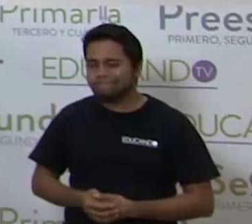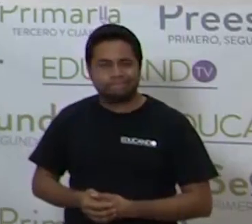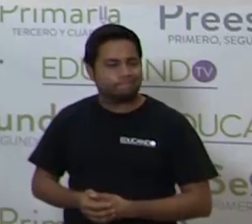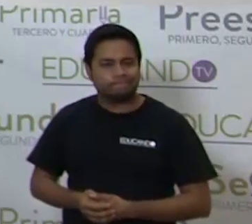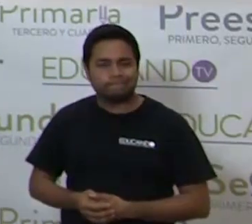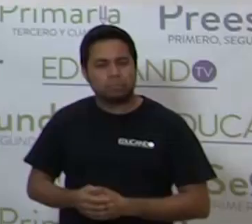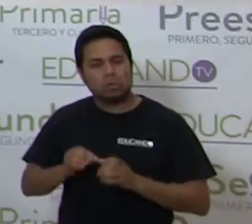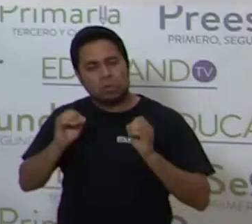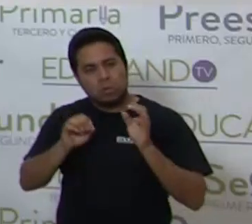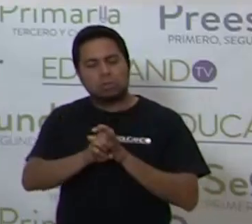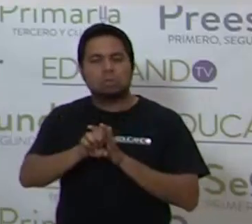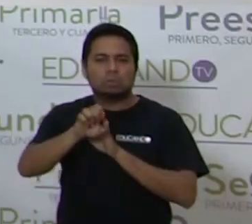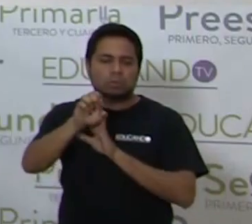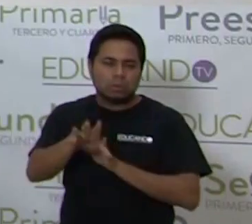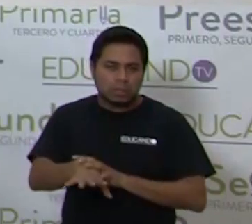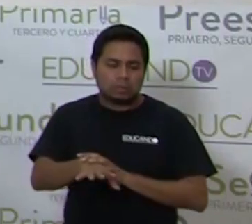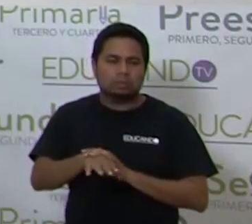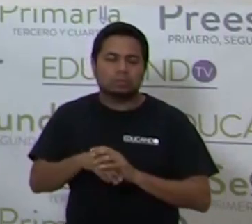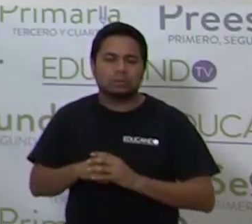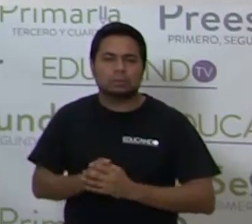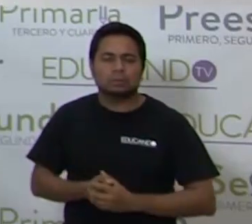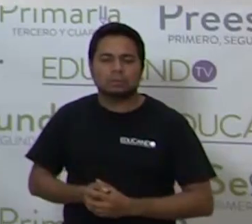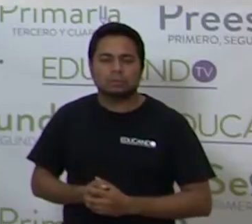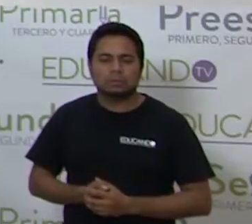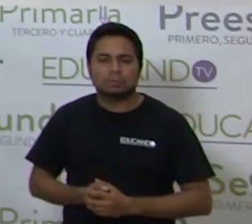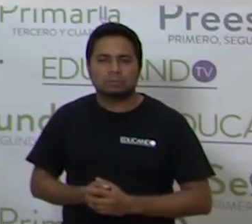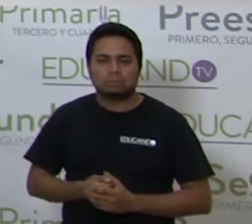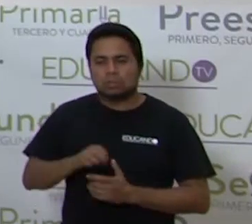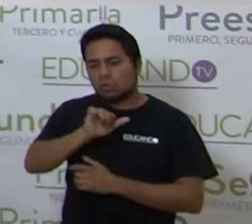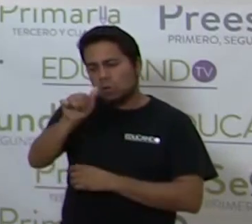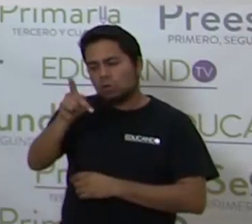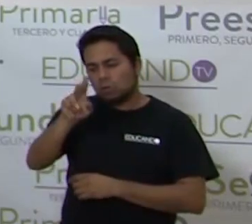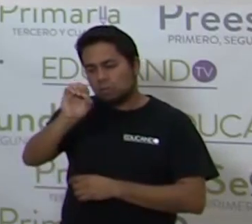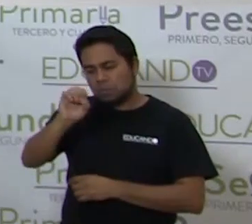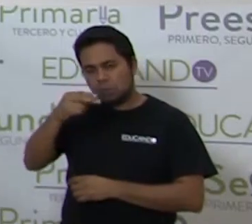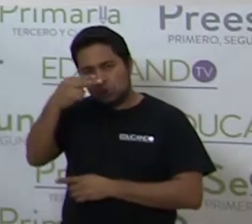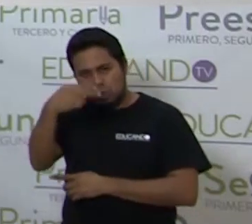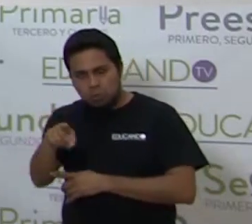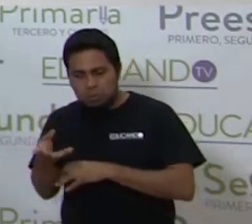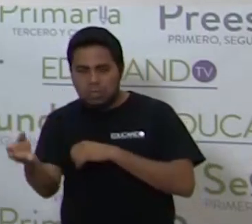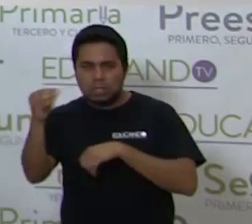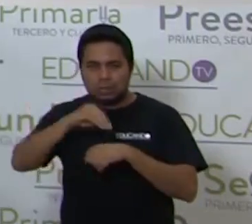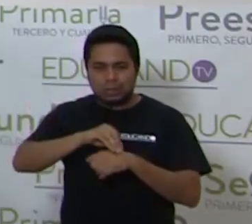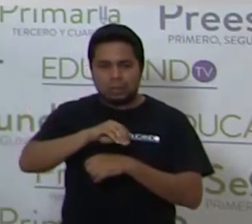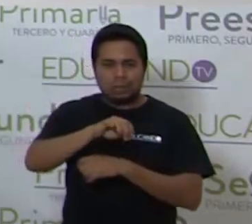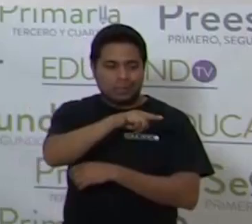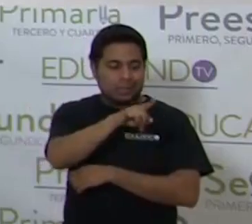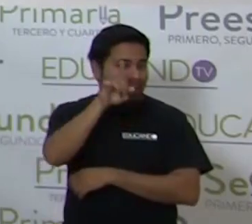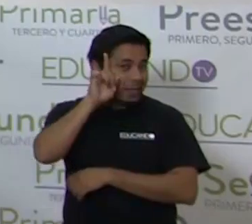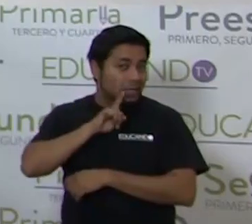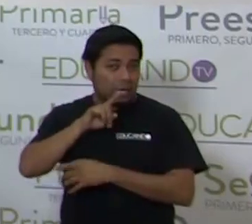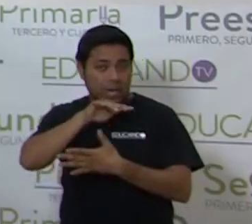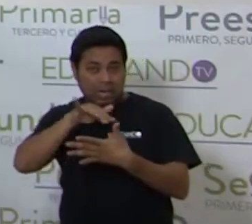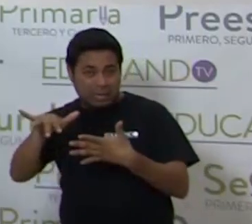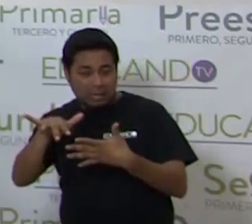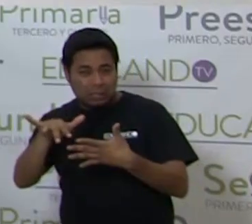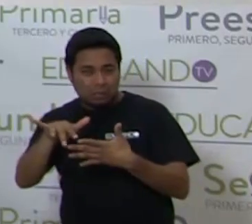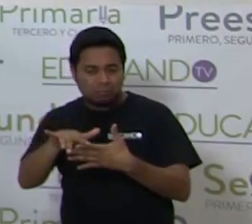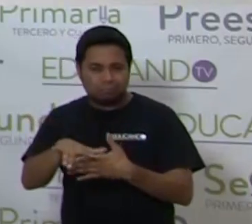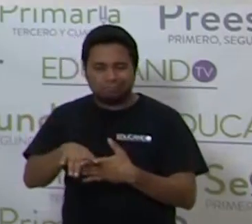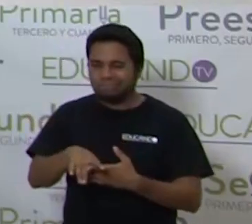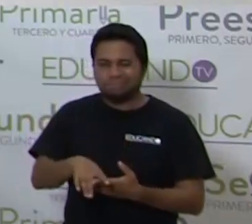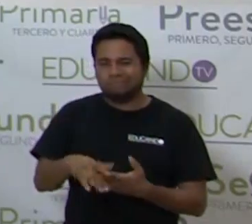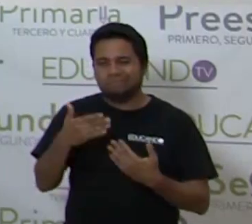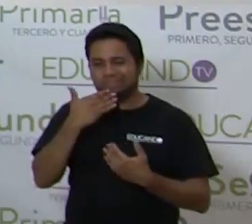por ejemplo, le ponemos otro pronombre, ella, leer,